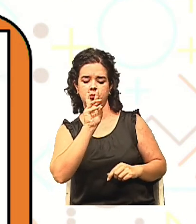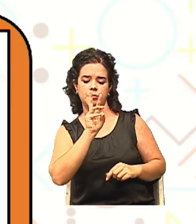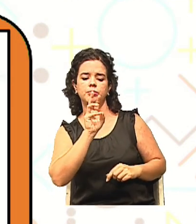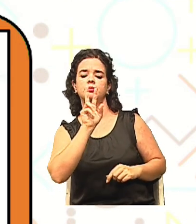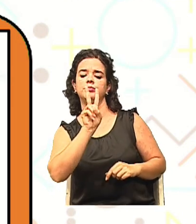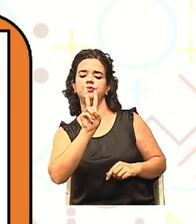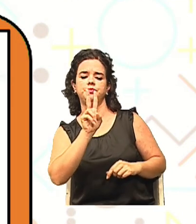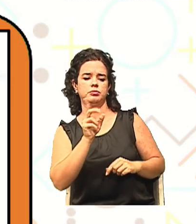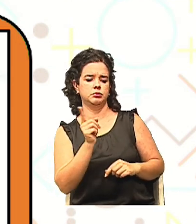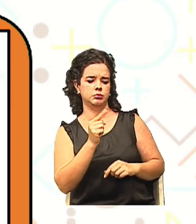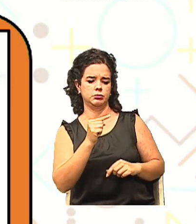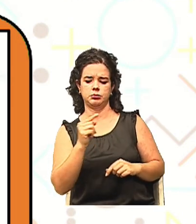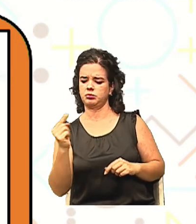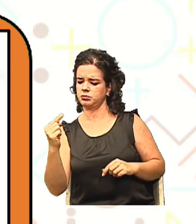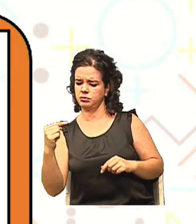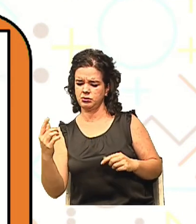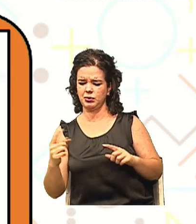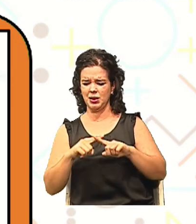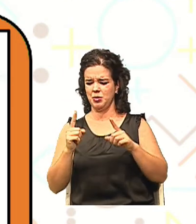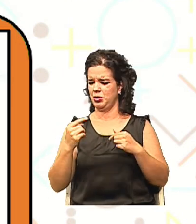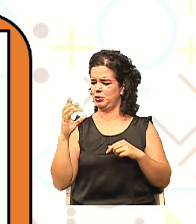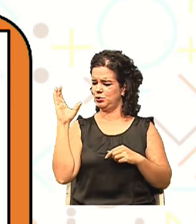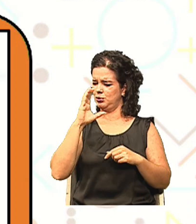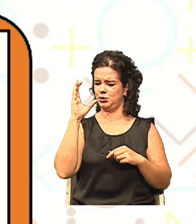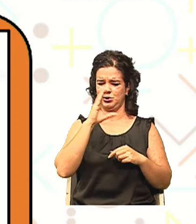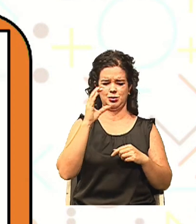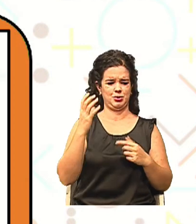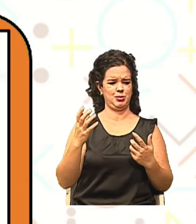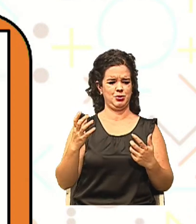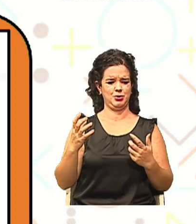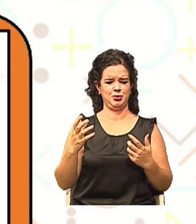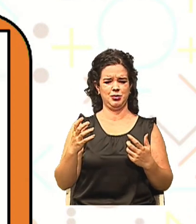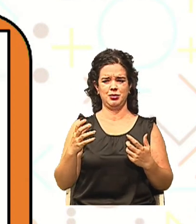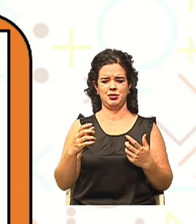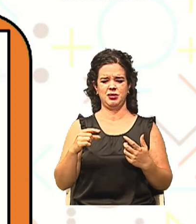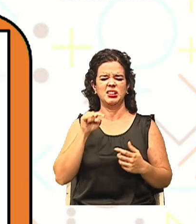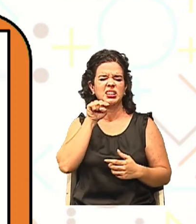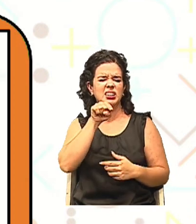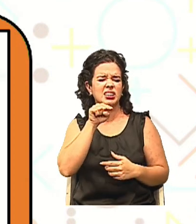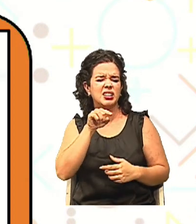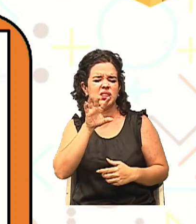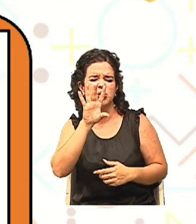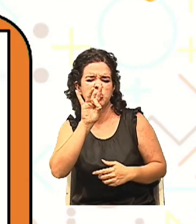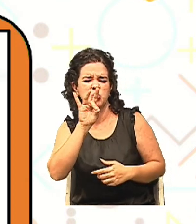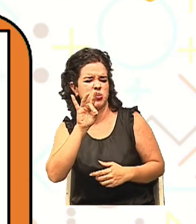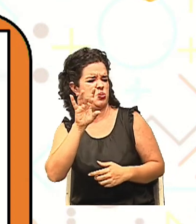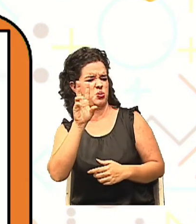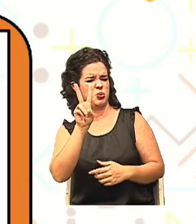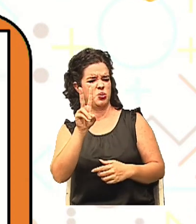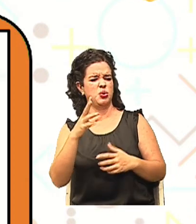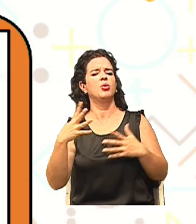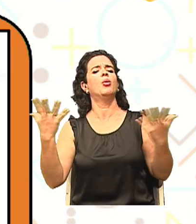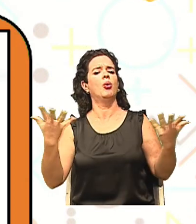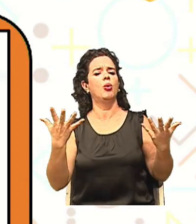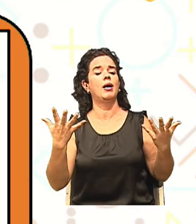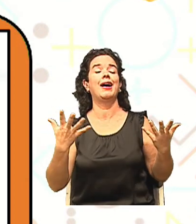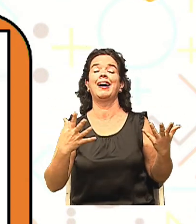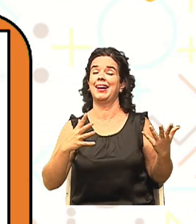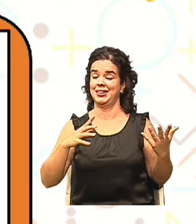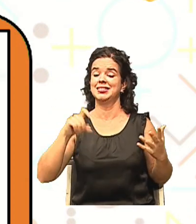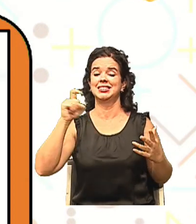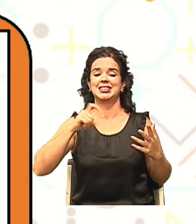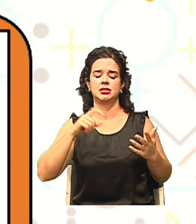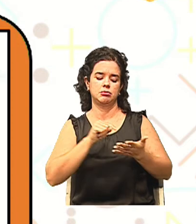62. Pero yo busco y no sé de dónde sale ese 82. Ah, porque tenemos que obtener la medida del tercer